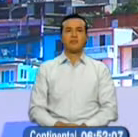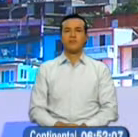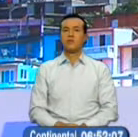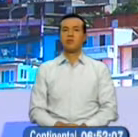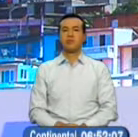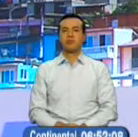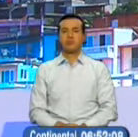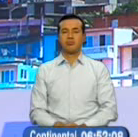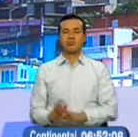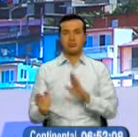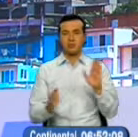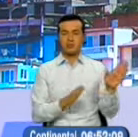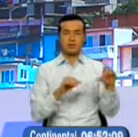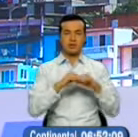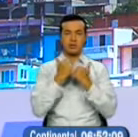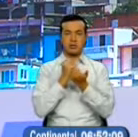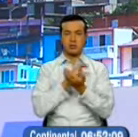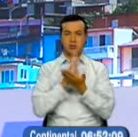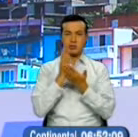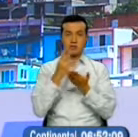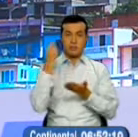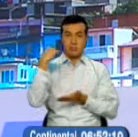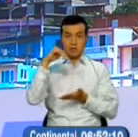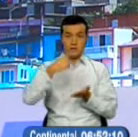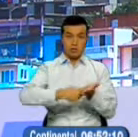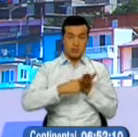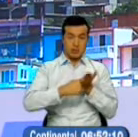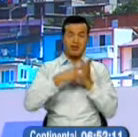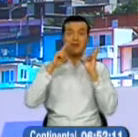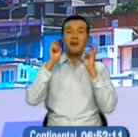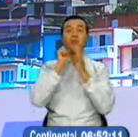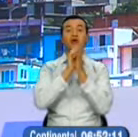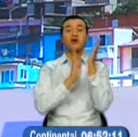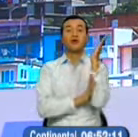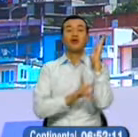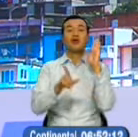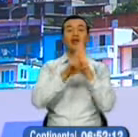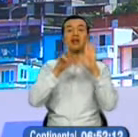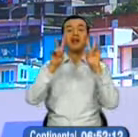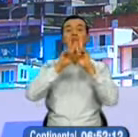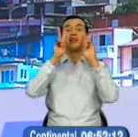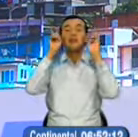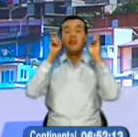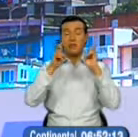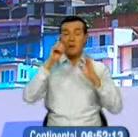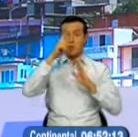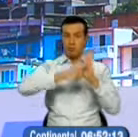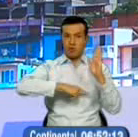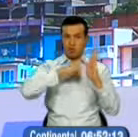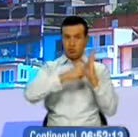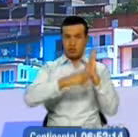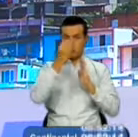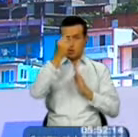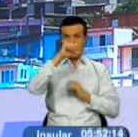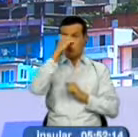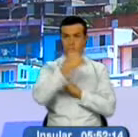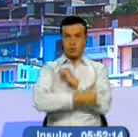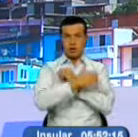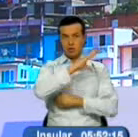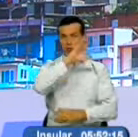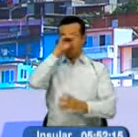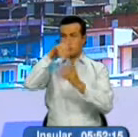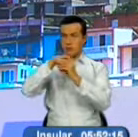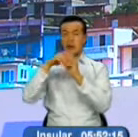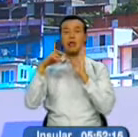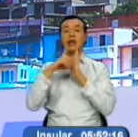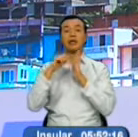tema, el Pleno de la Asamblea Nacional debatió este miércoles en primera instancia el proyecto de ley para la aplicación de la consulta popular sobre paraísos fiscales. El Servicio